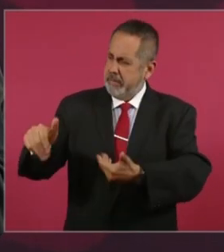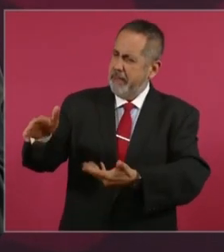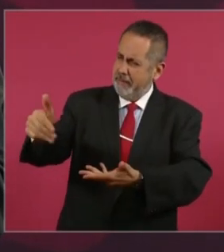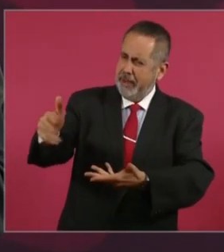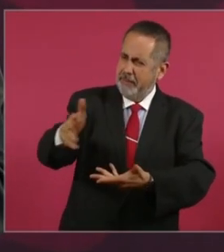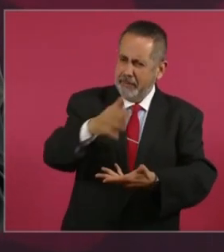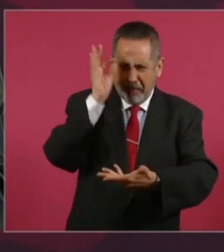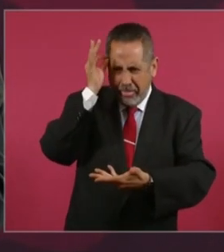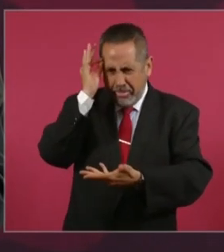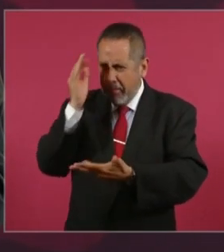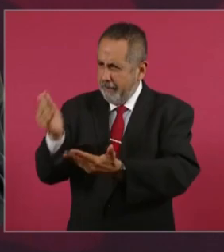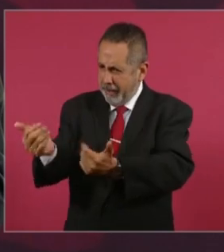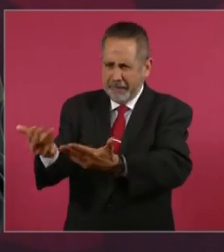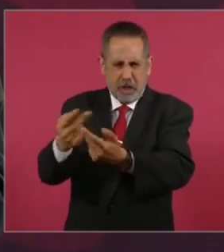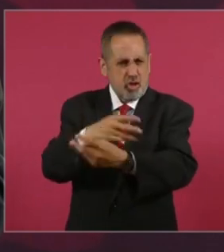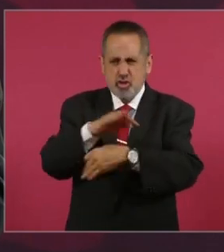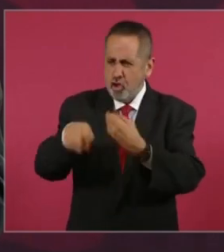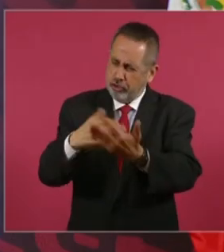de la Hacienda.